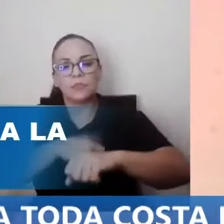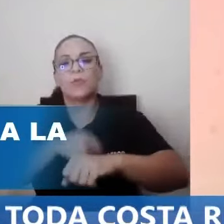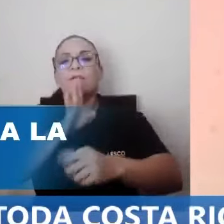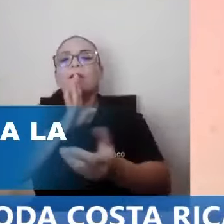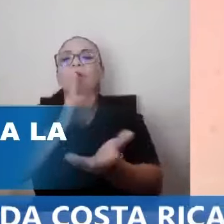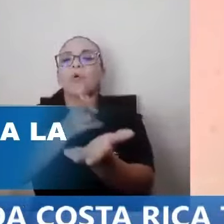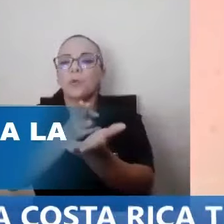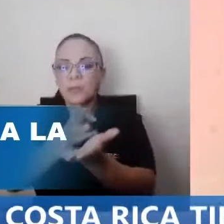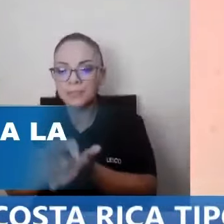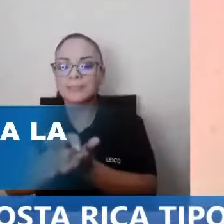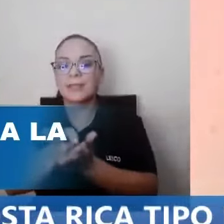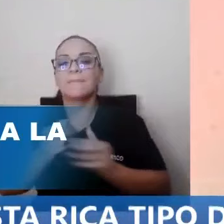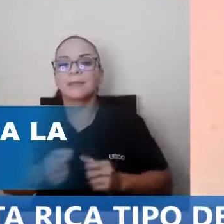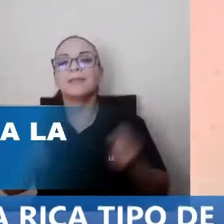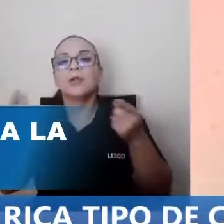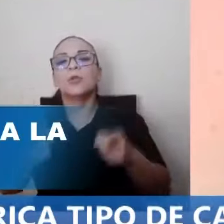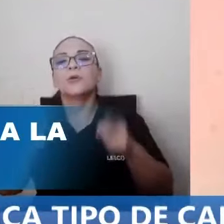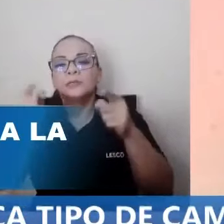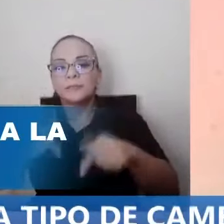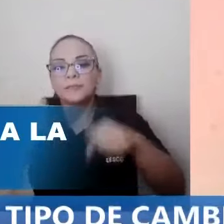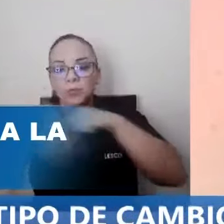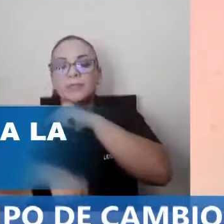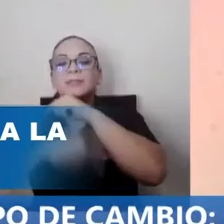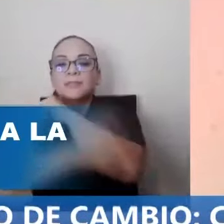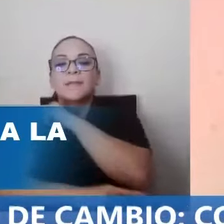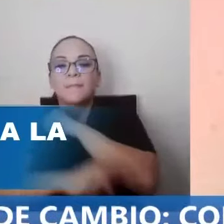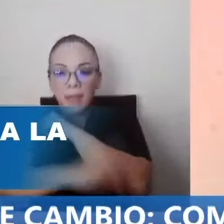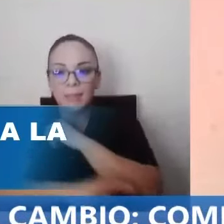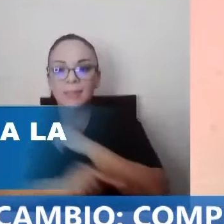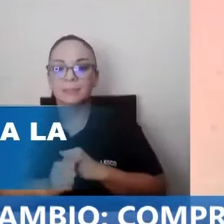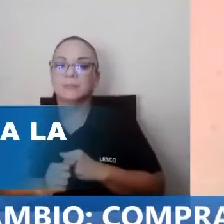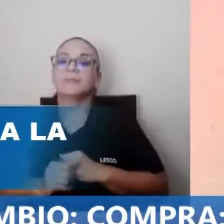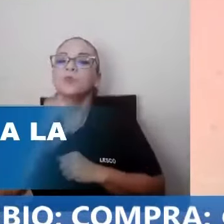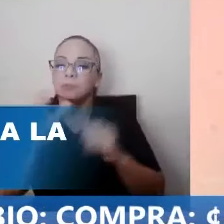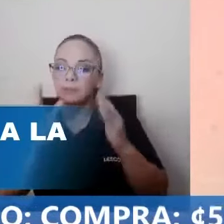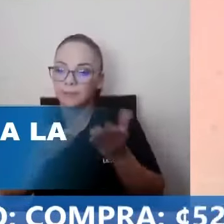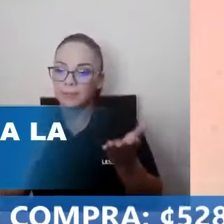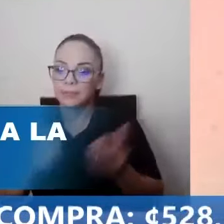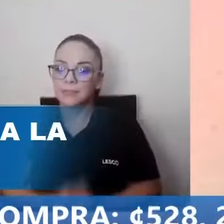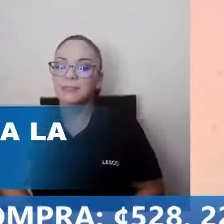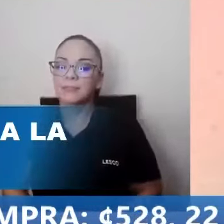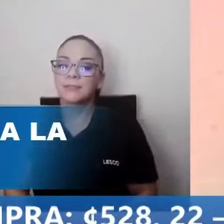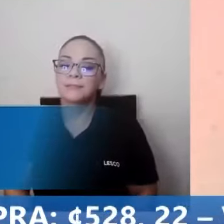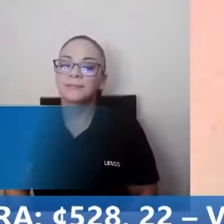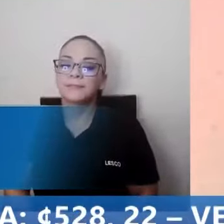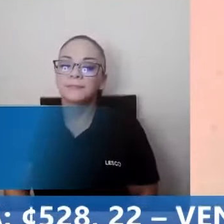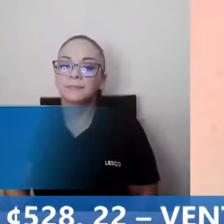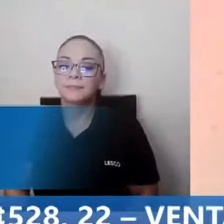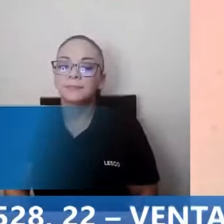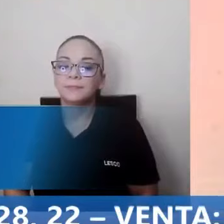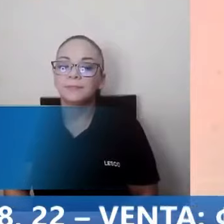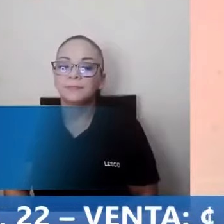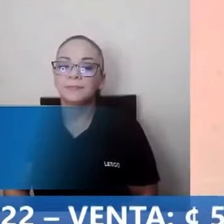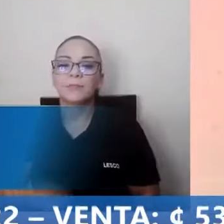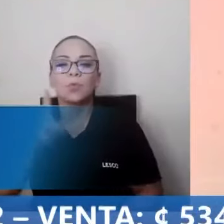de lo que está pasando en este país, compatriotas. Un ejemplo